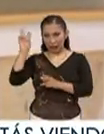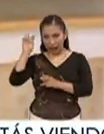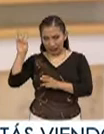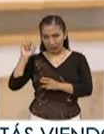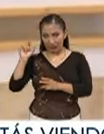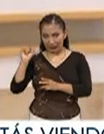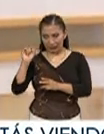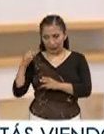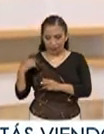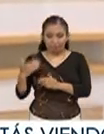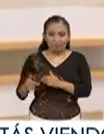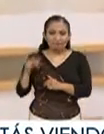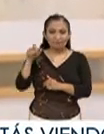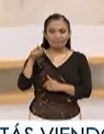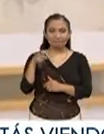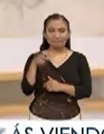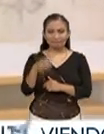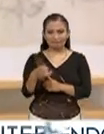20. Y bueno, en